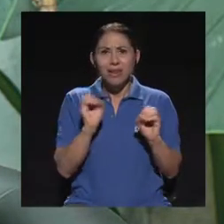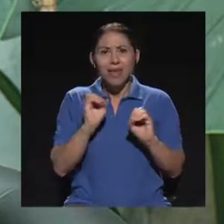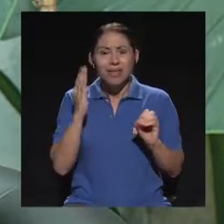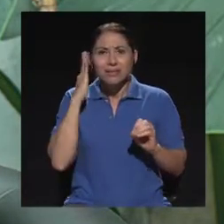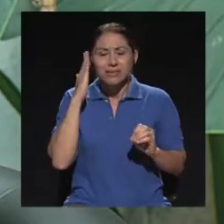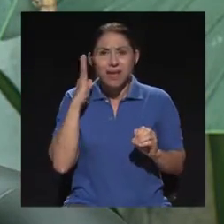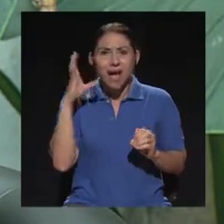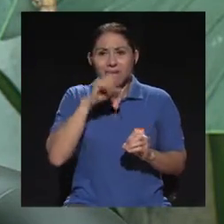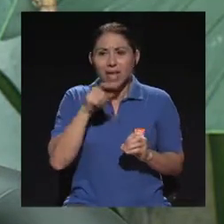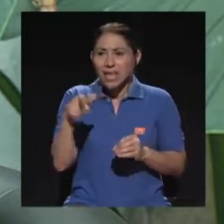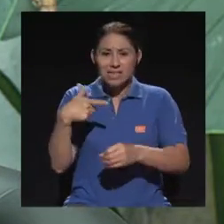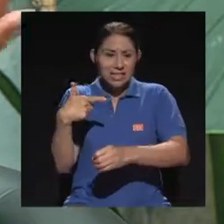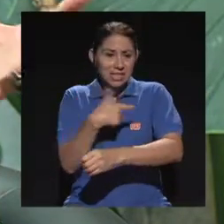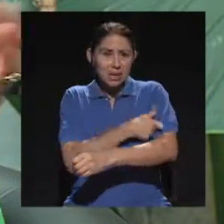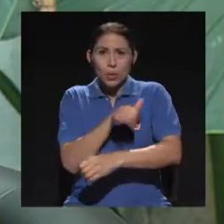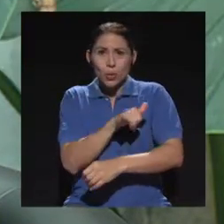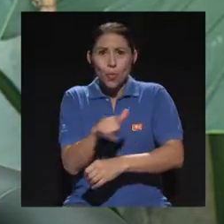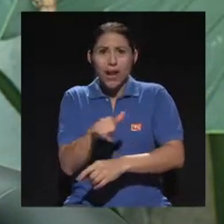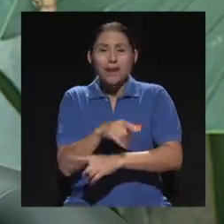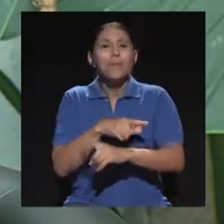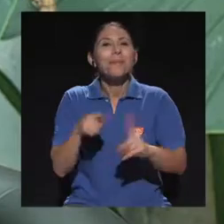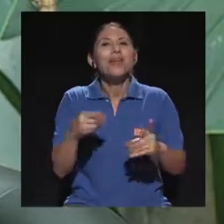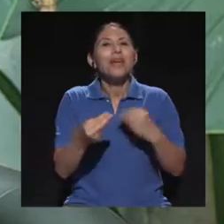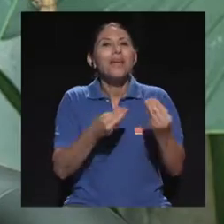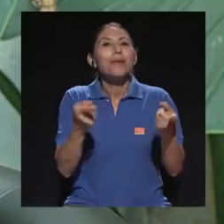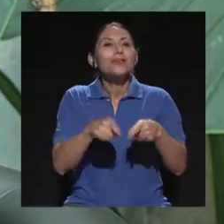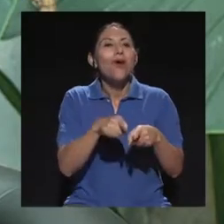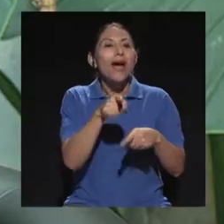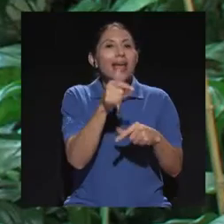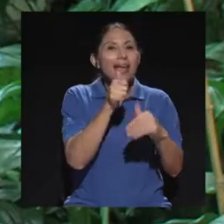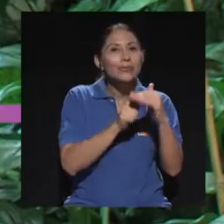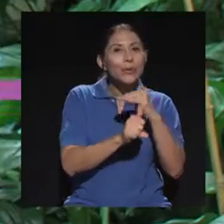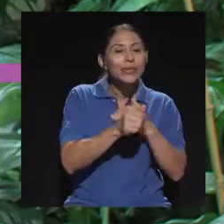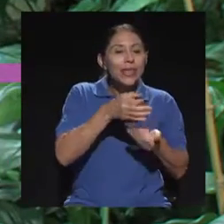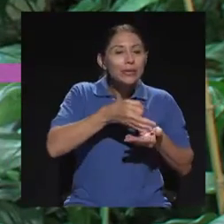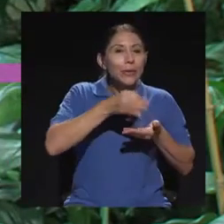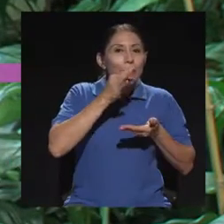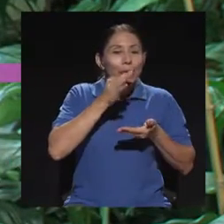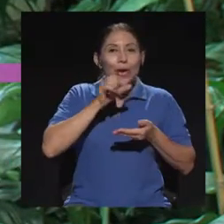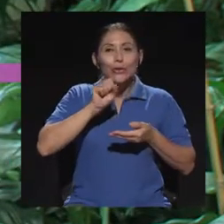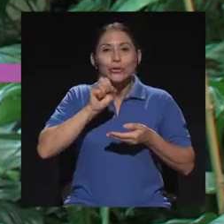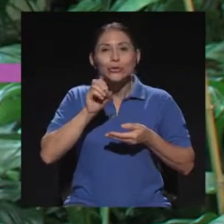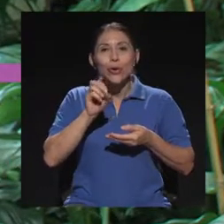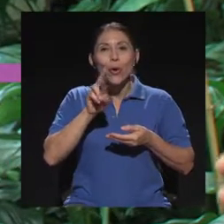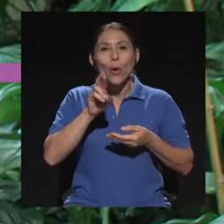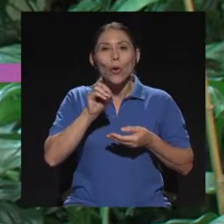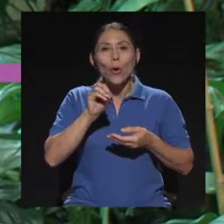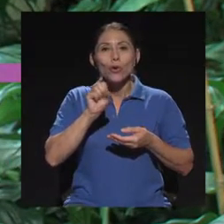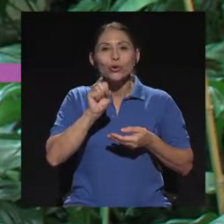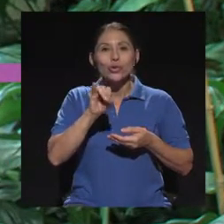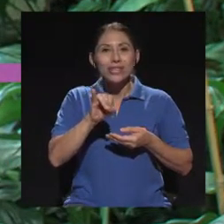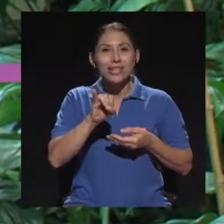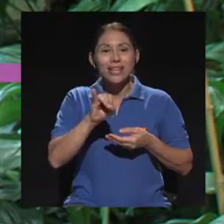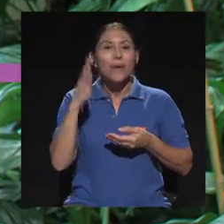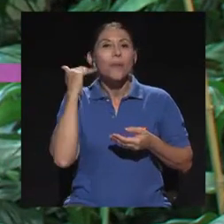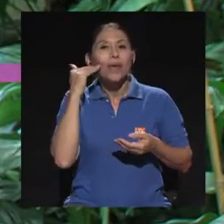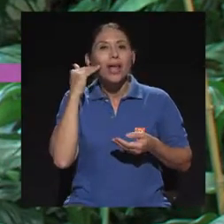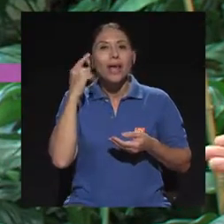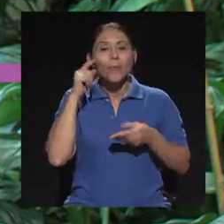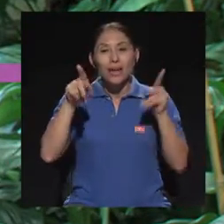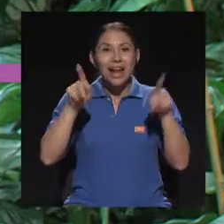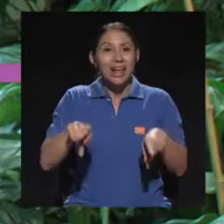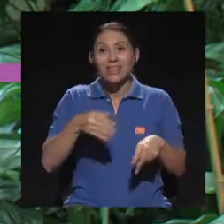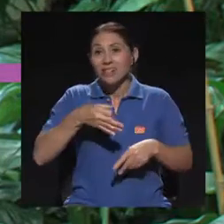cantidad de insulina. Porque nadie le pregunte cuánto sorosí o se lo toma escondidas. Porque la gente le dice, no se lo tome, se lo toma, hay una